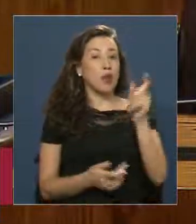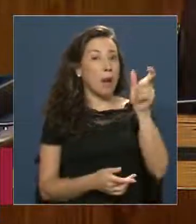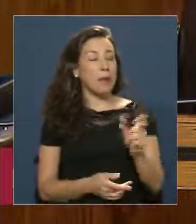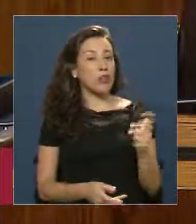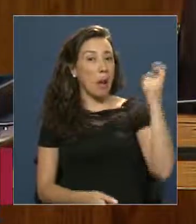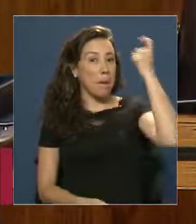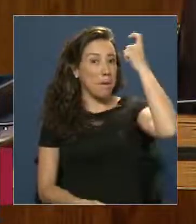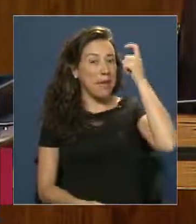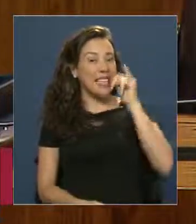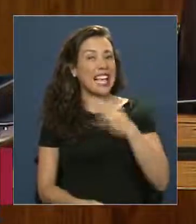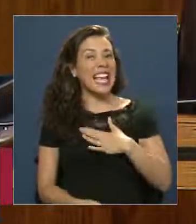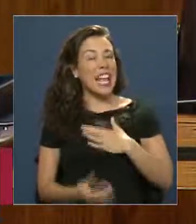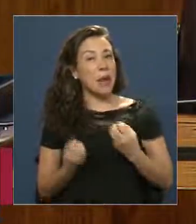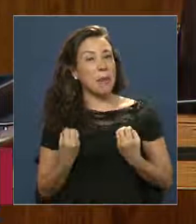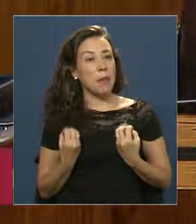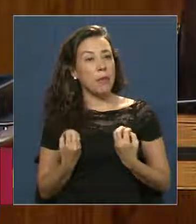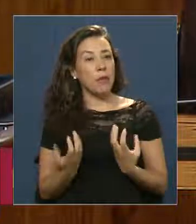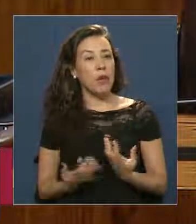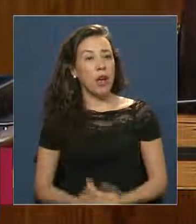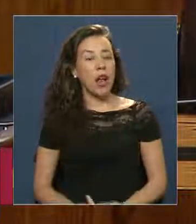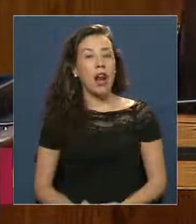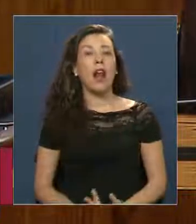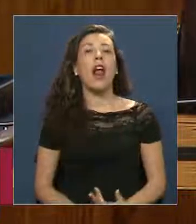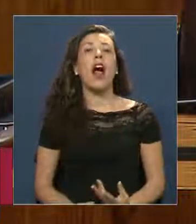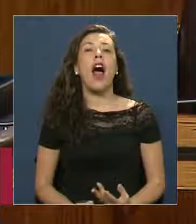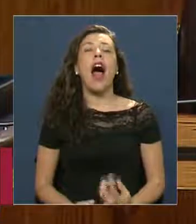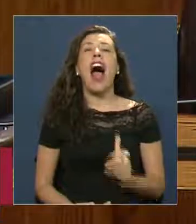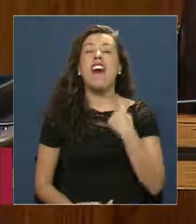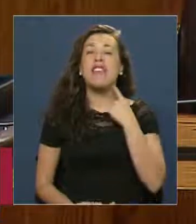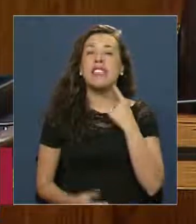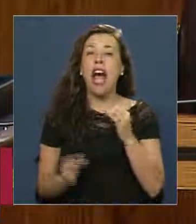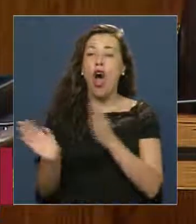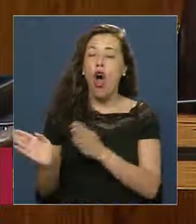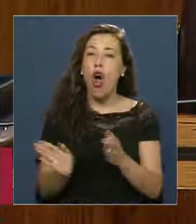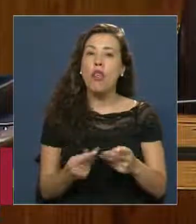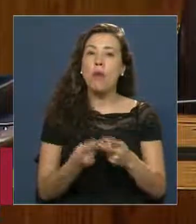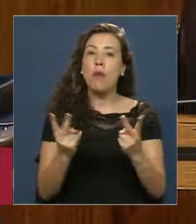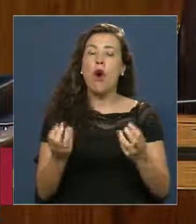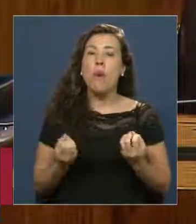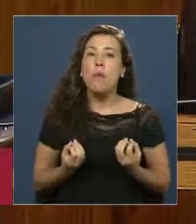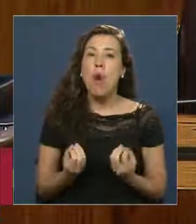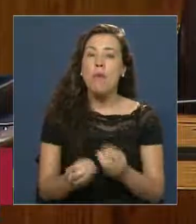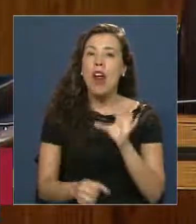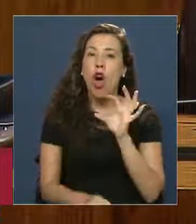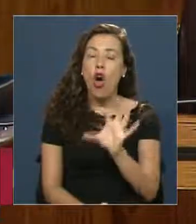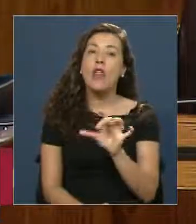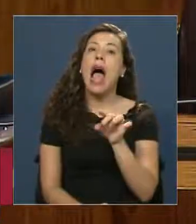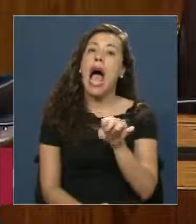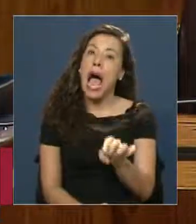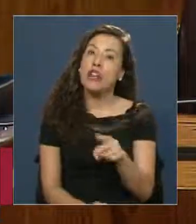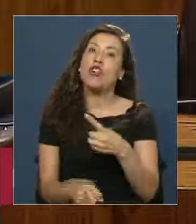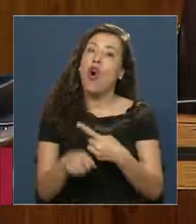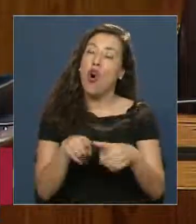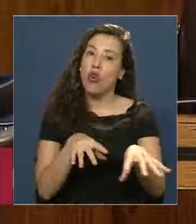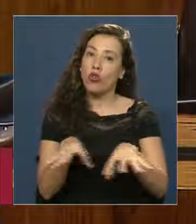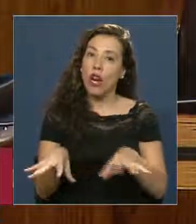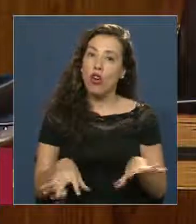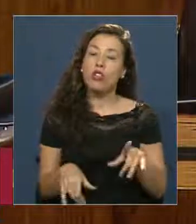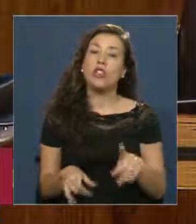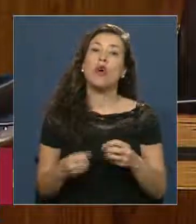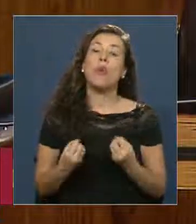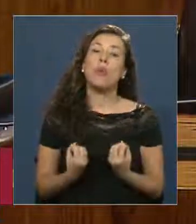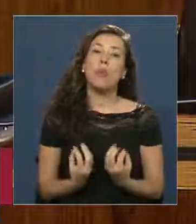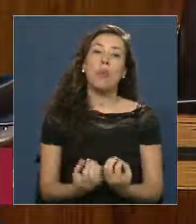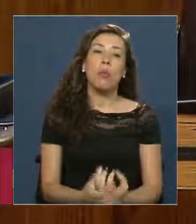así y busca perturbar el orden público, busca promover el odio, entonces está generando